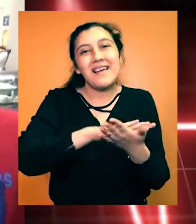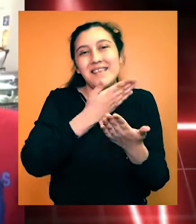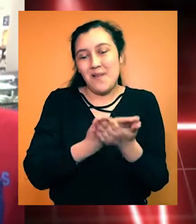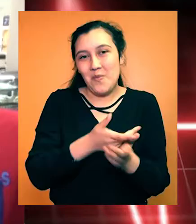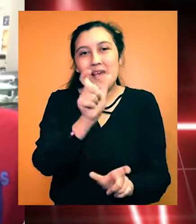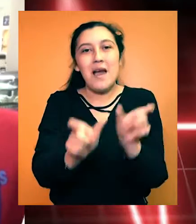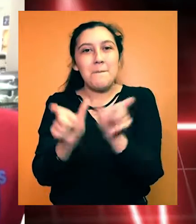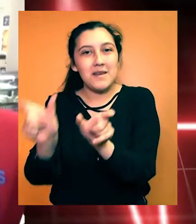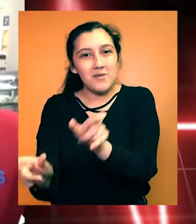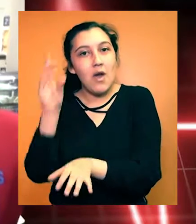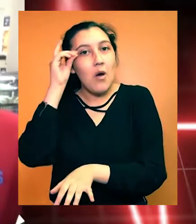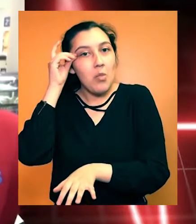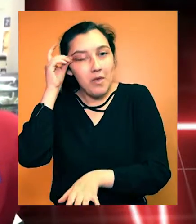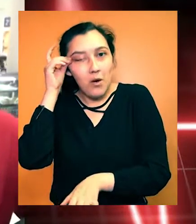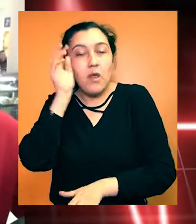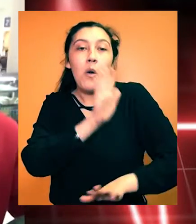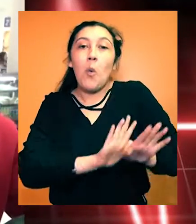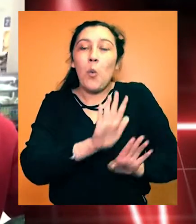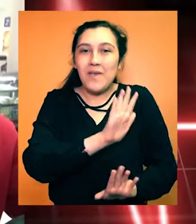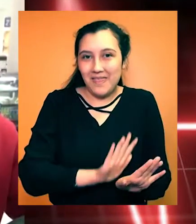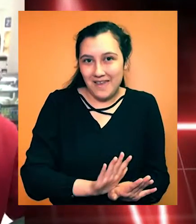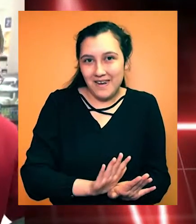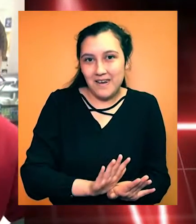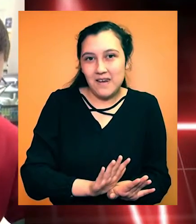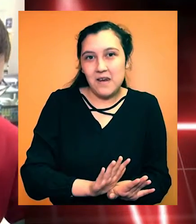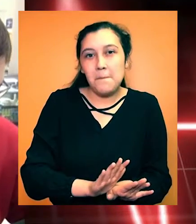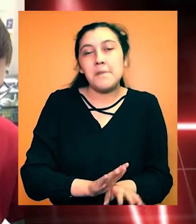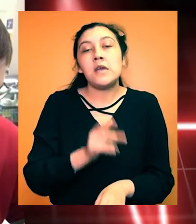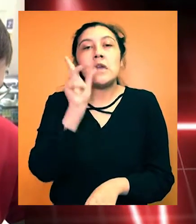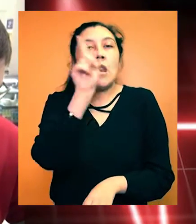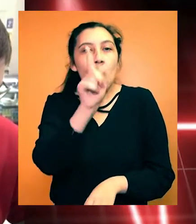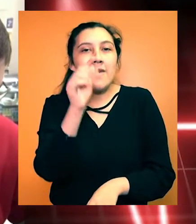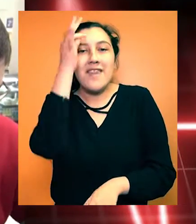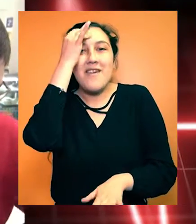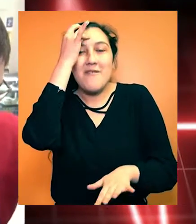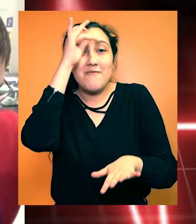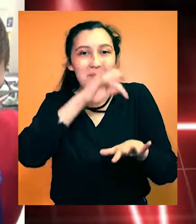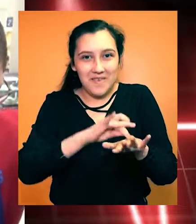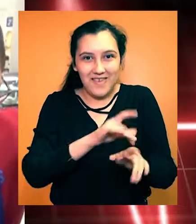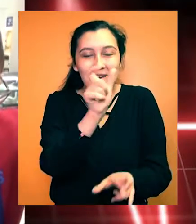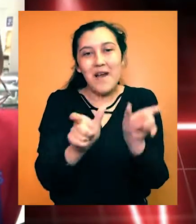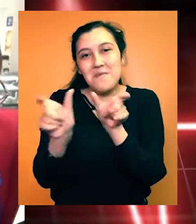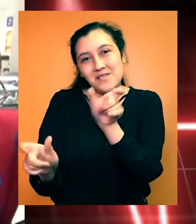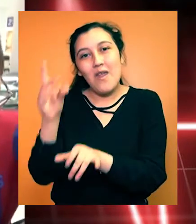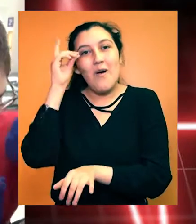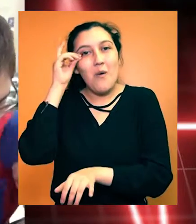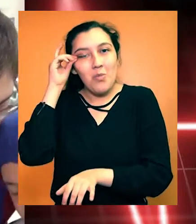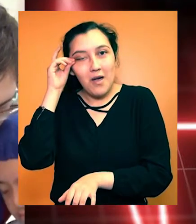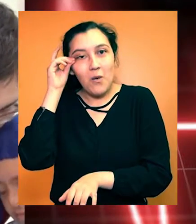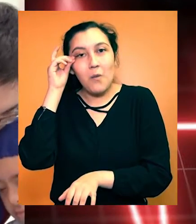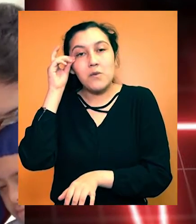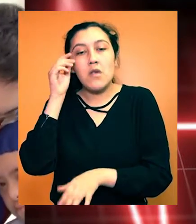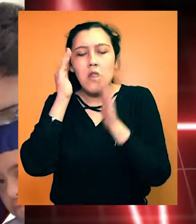Down. Es prevención, es descartar enfermedades que pueden aparecer durante la vida de las personas con síndrome de Down. Así que desde el punto de vista